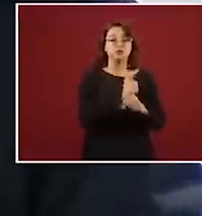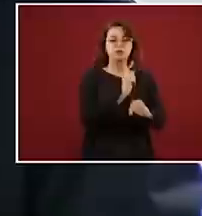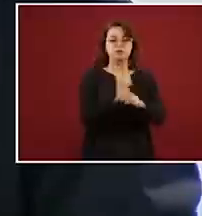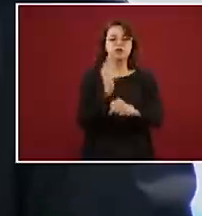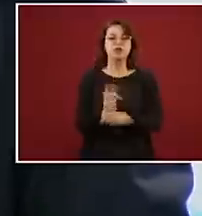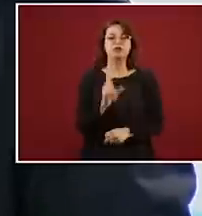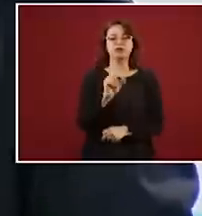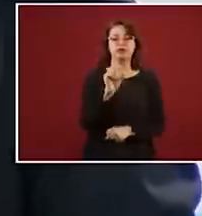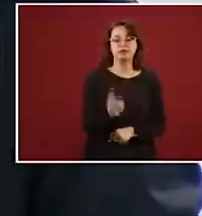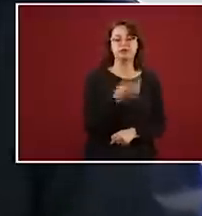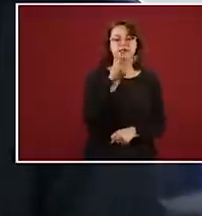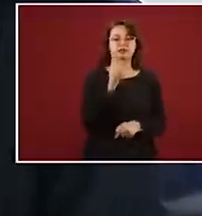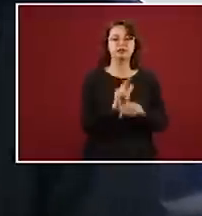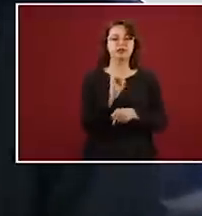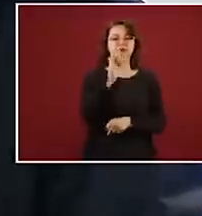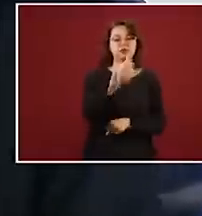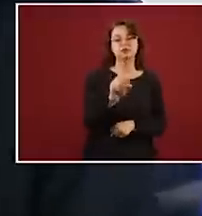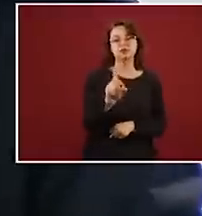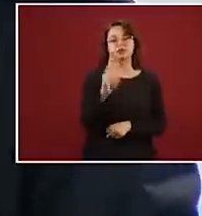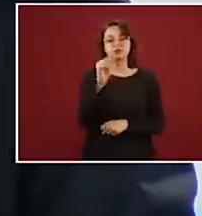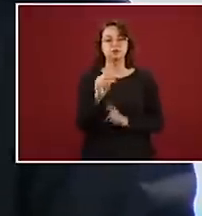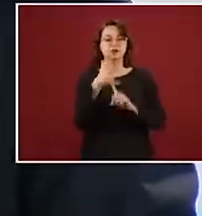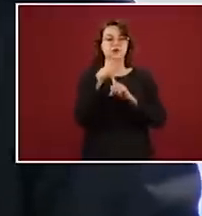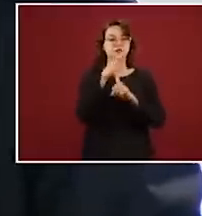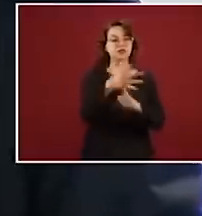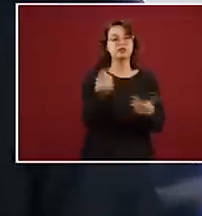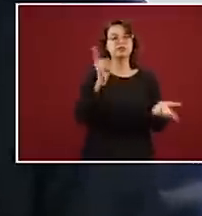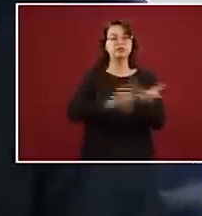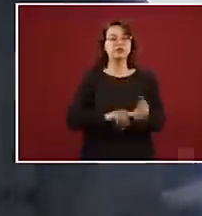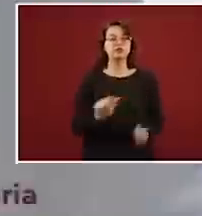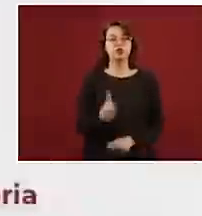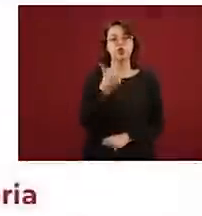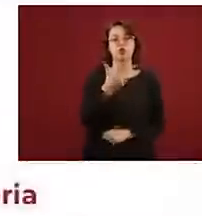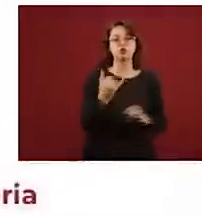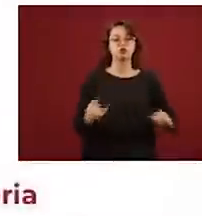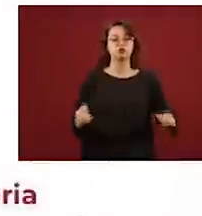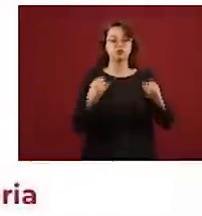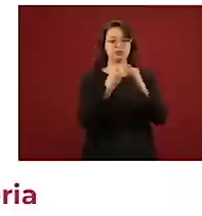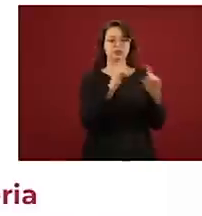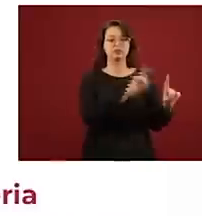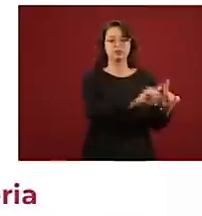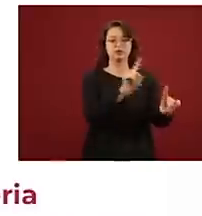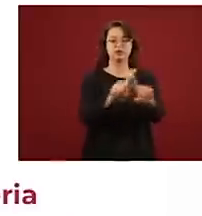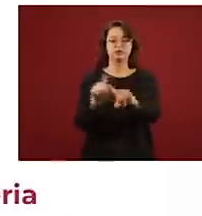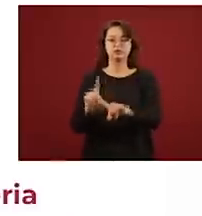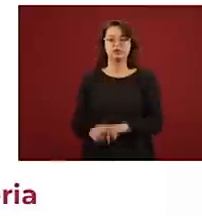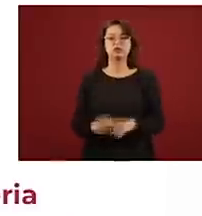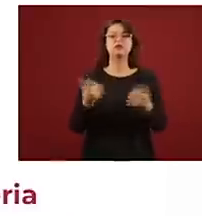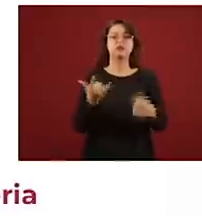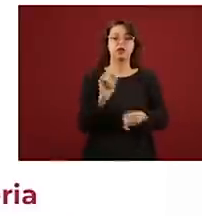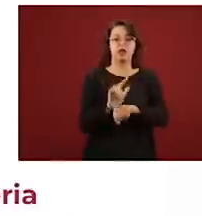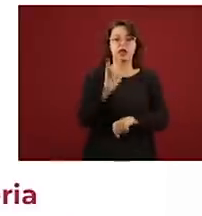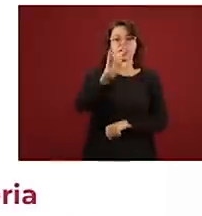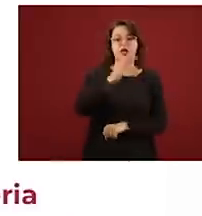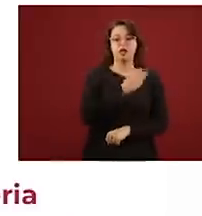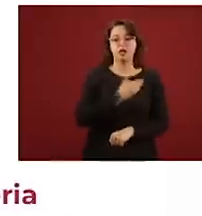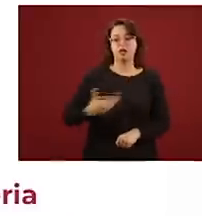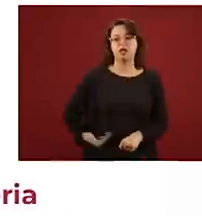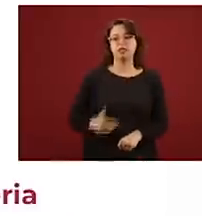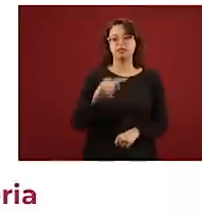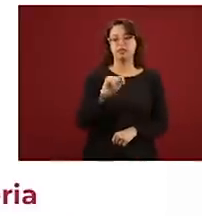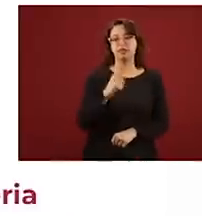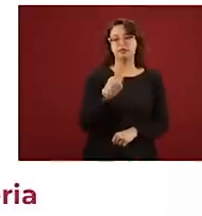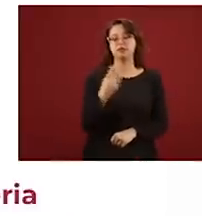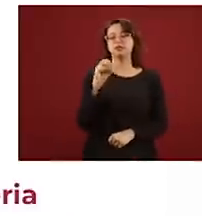helicópteros de 8 instituciones. Estas 72 aeronaves incluyen el avión presidencial, conocido como el